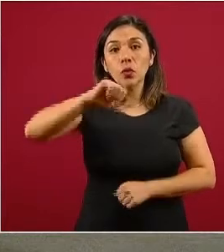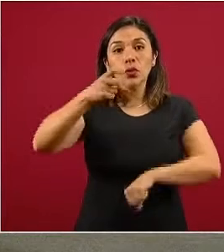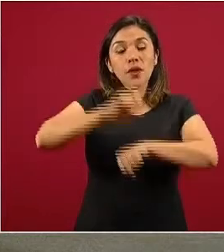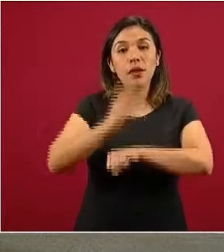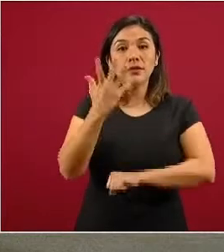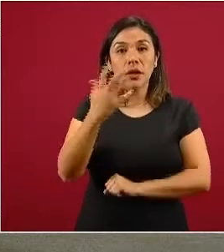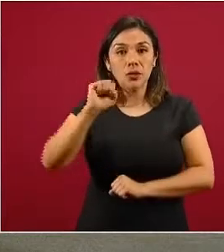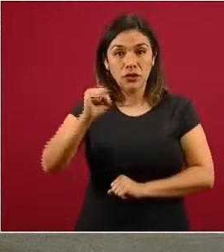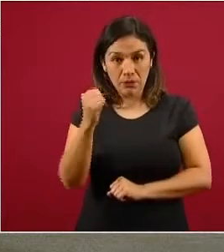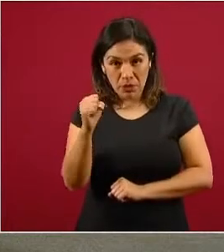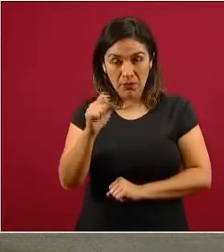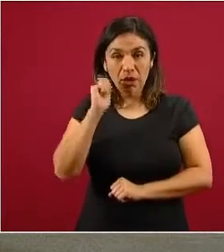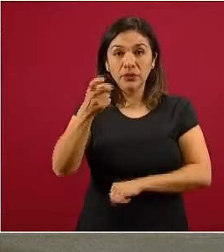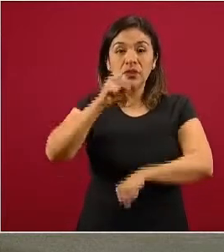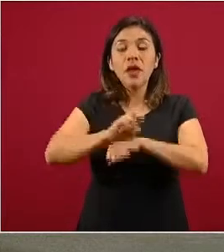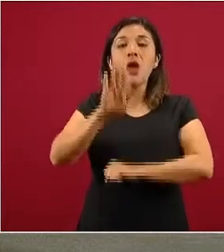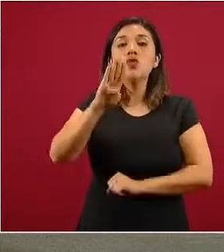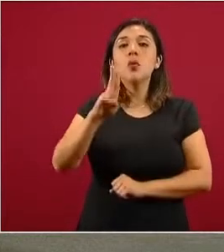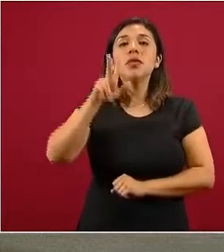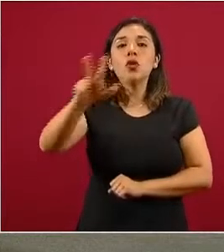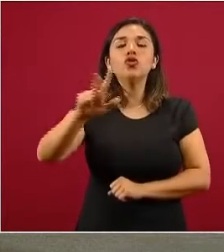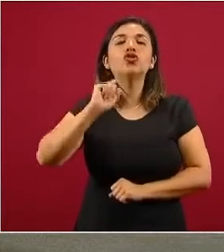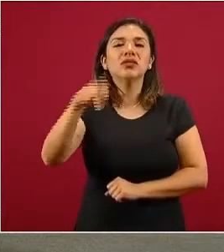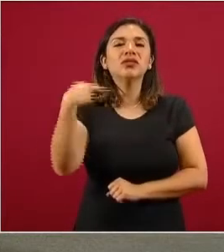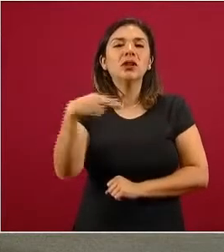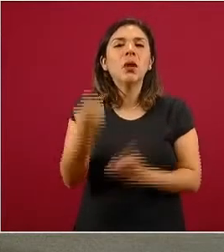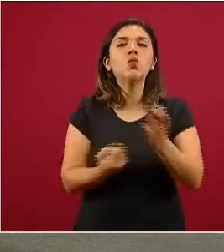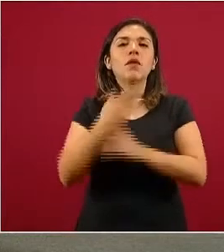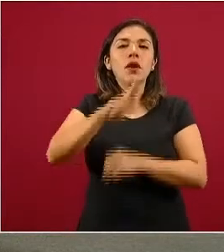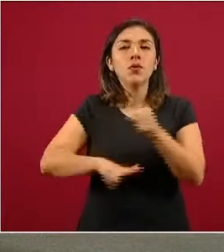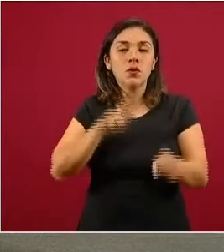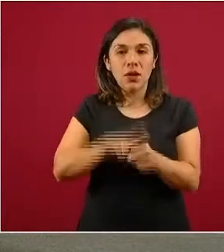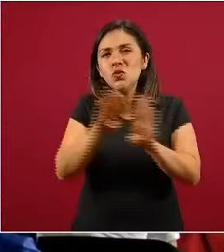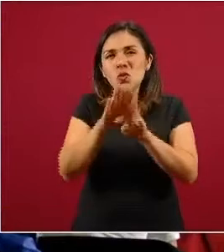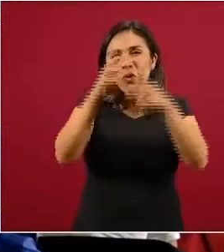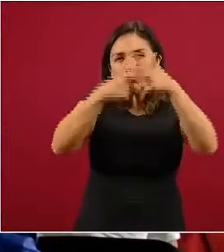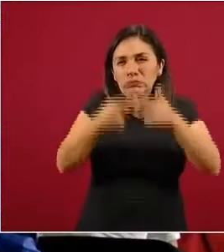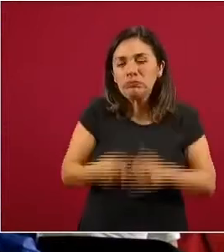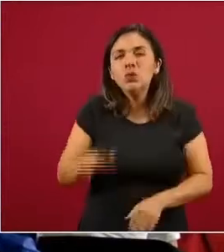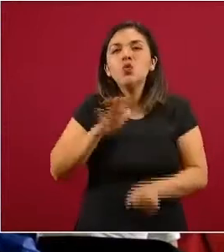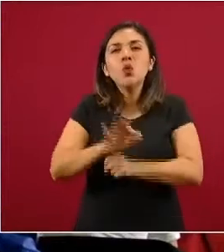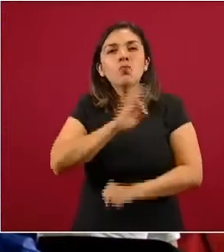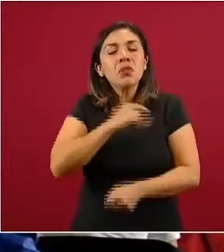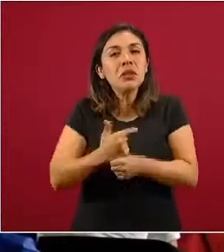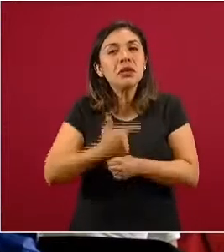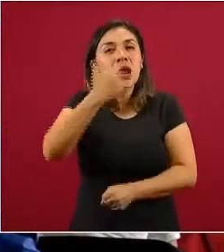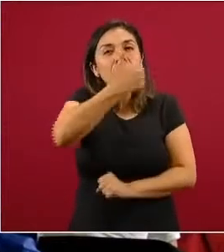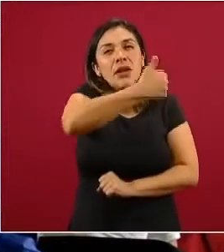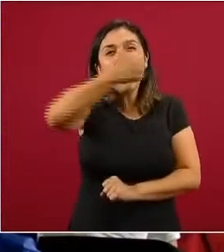de septiembre, estamos en el día 98 de la nueva normalidad.